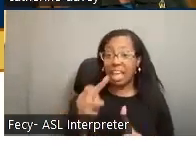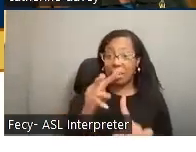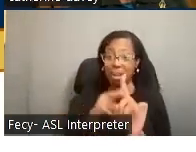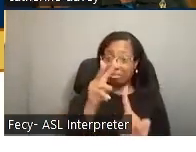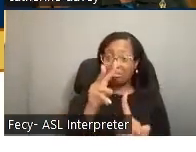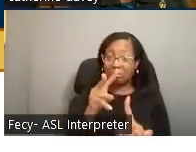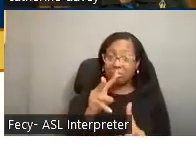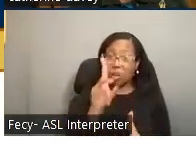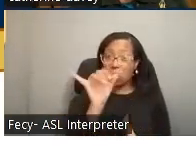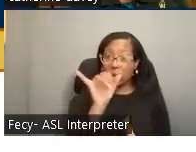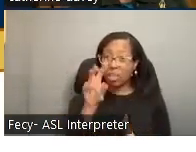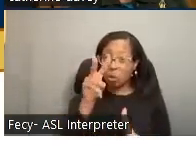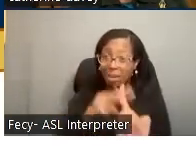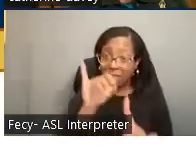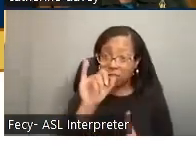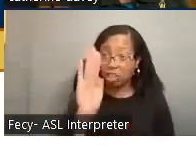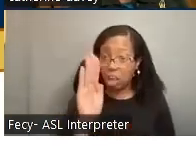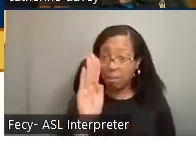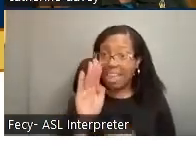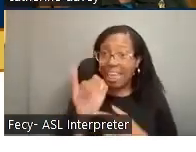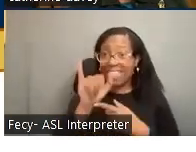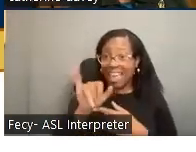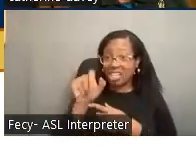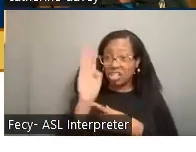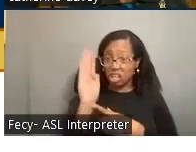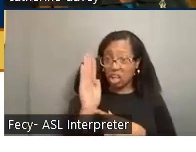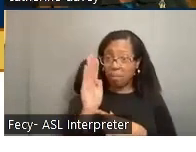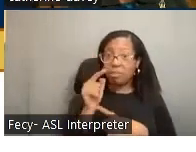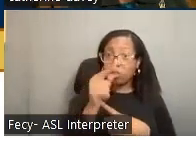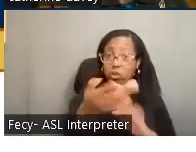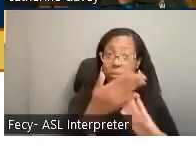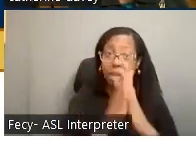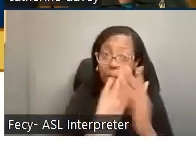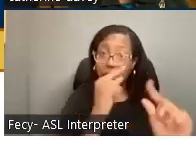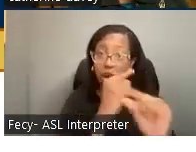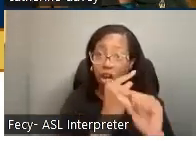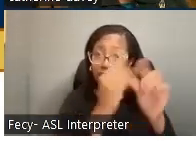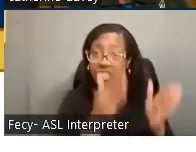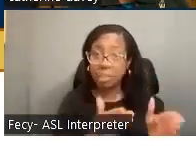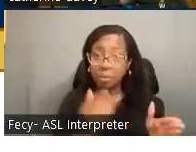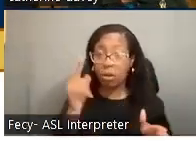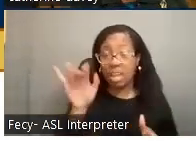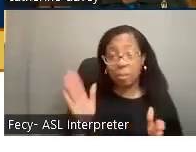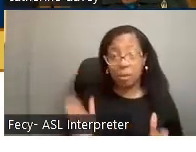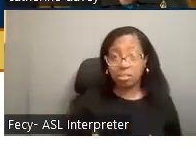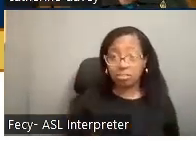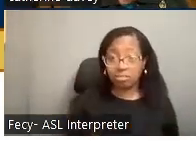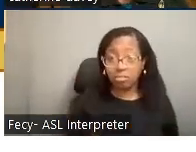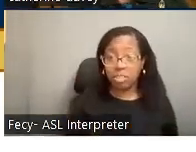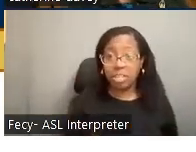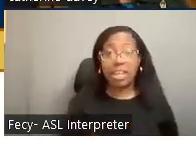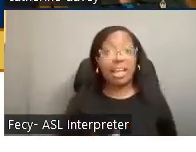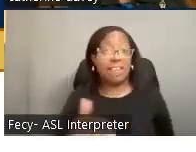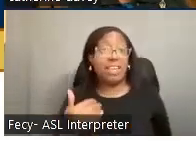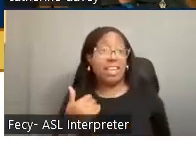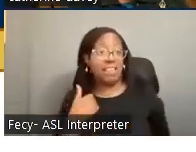La solicitud es, sí, está solicitando literalmente un trabajo y el trabajo es ser el defensor tutelar de su hijo.